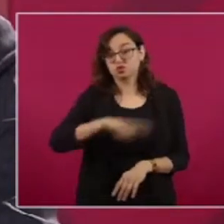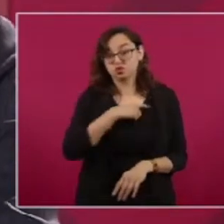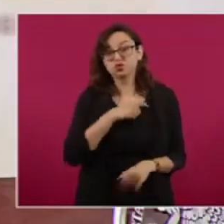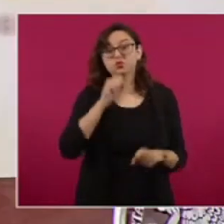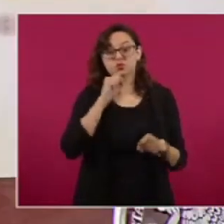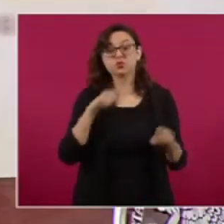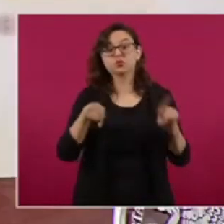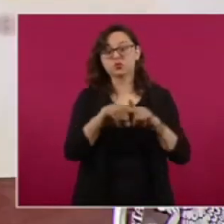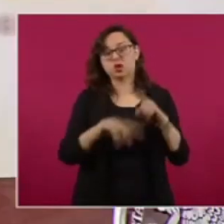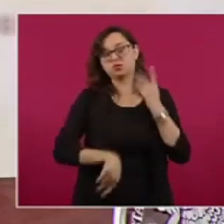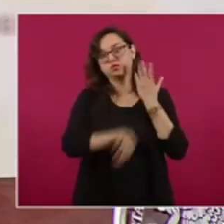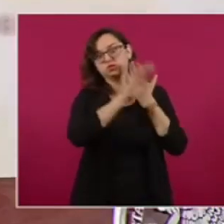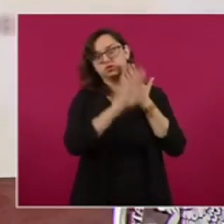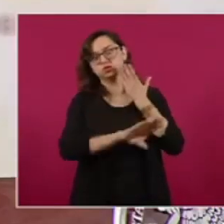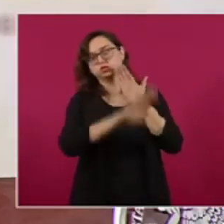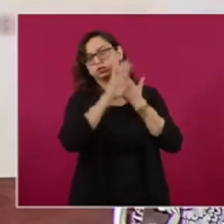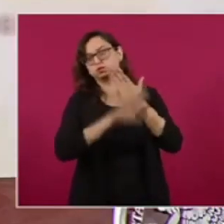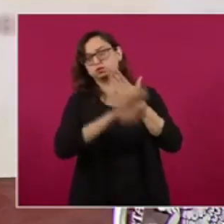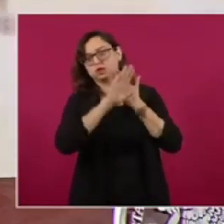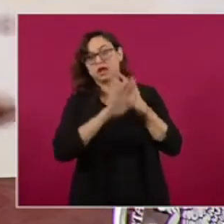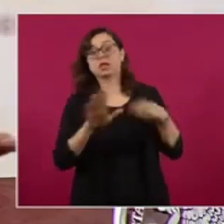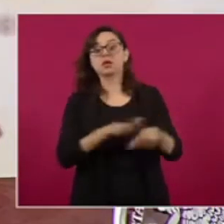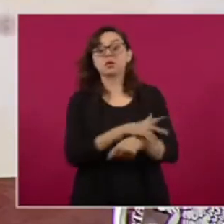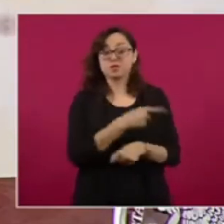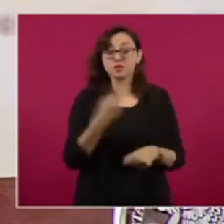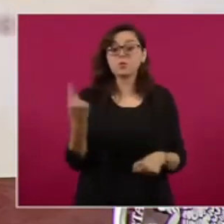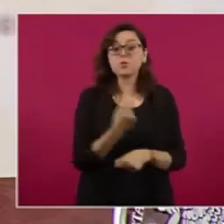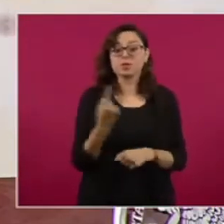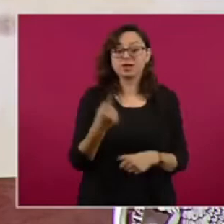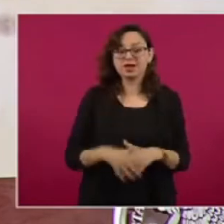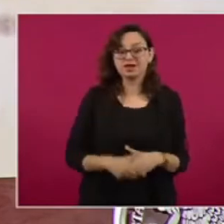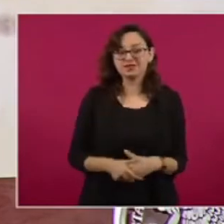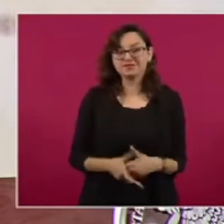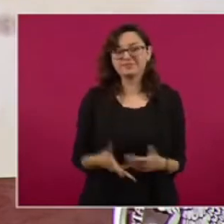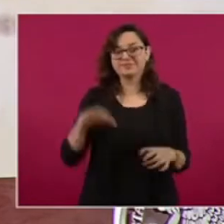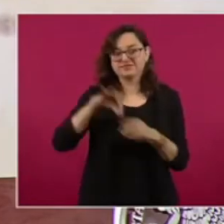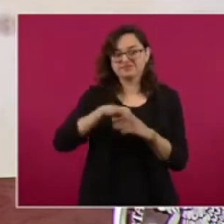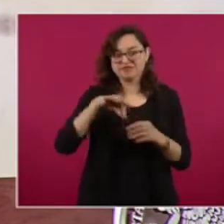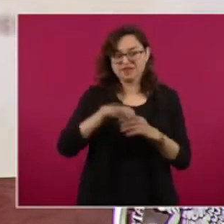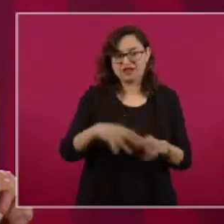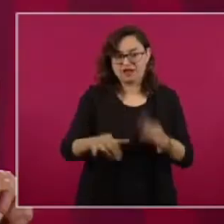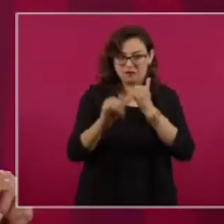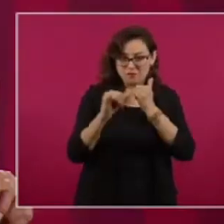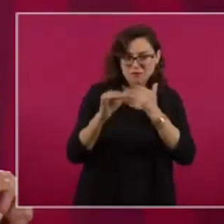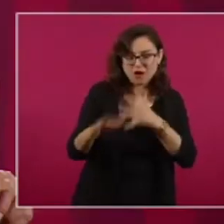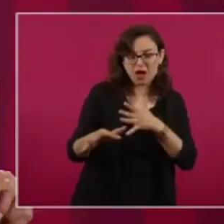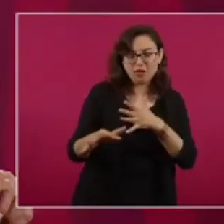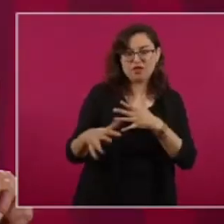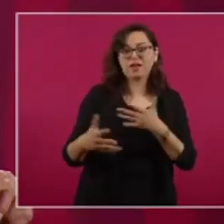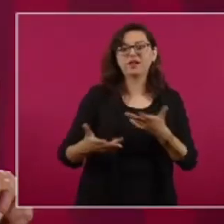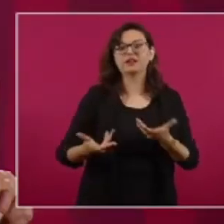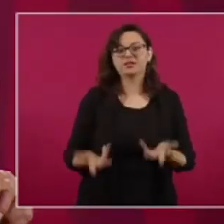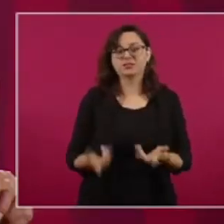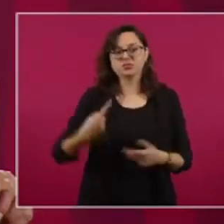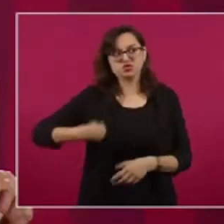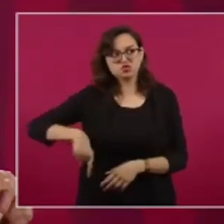cuando los fraudes electorales, y en esos cables aparece toda la información.